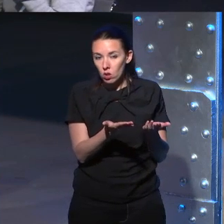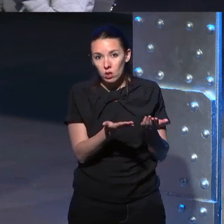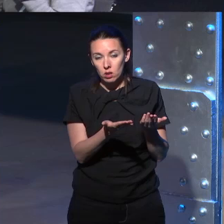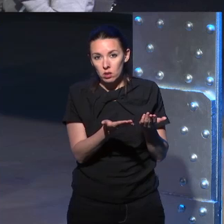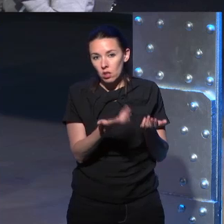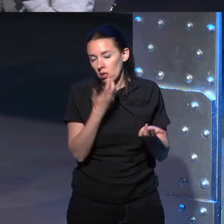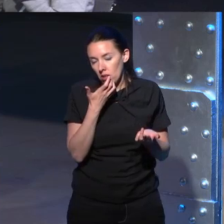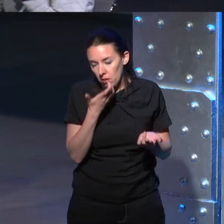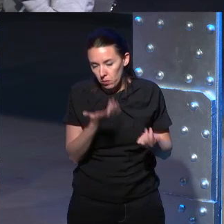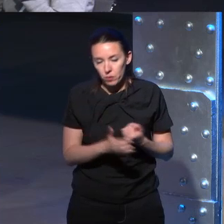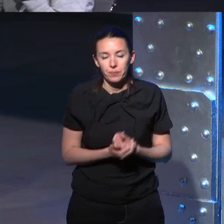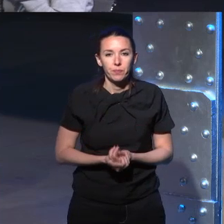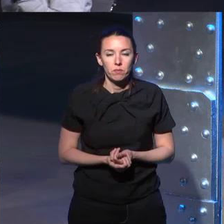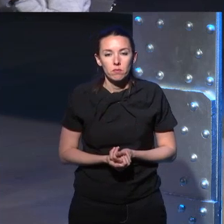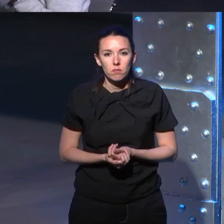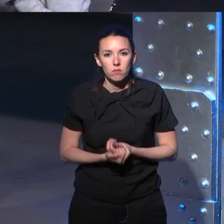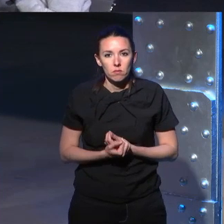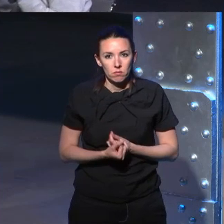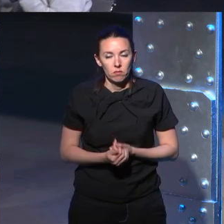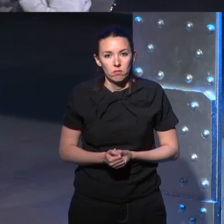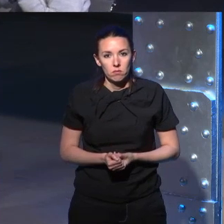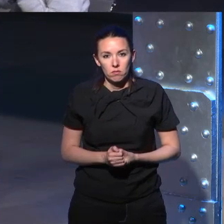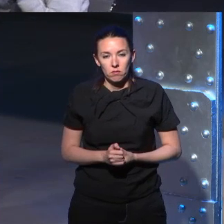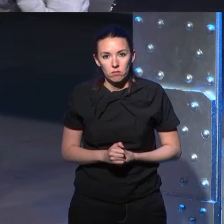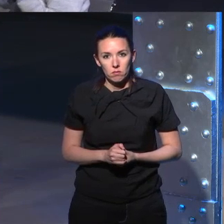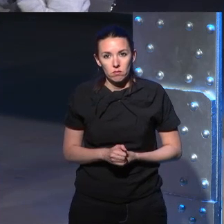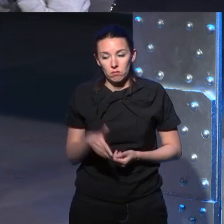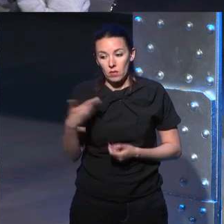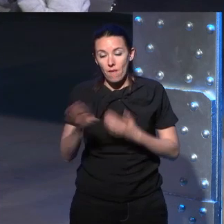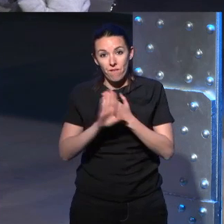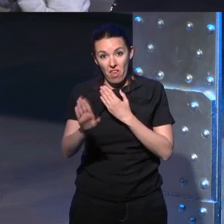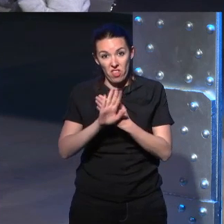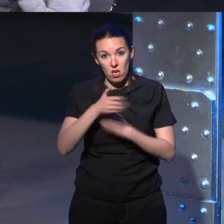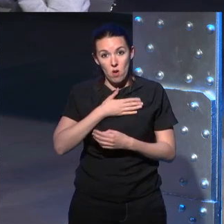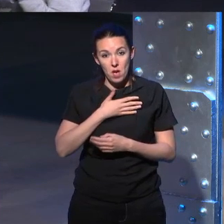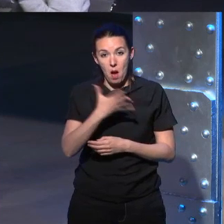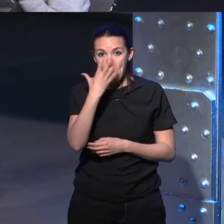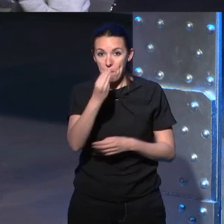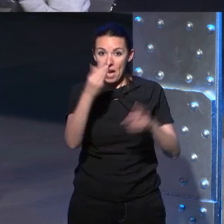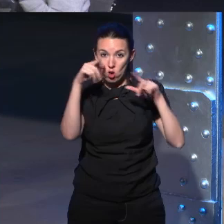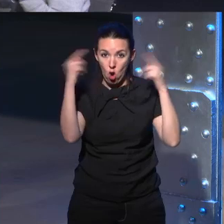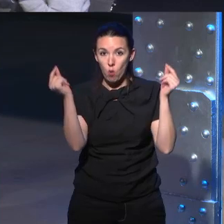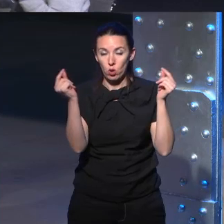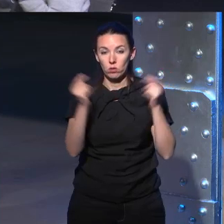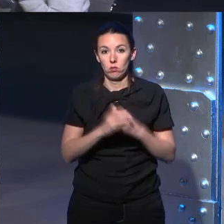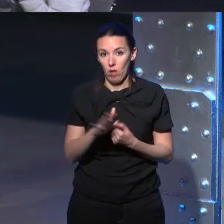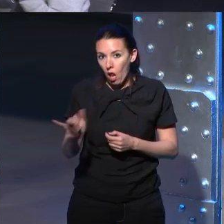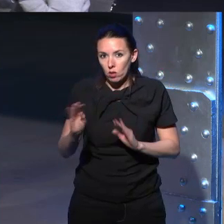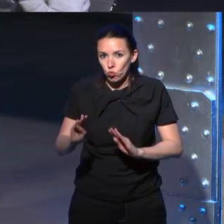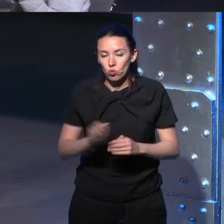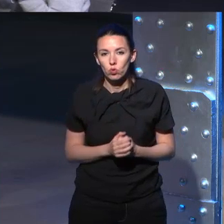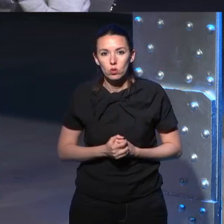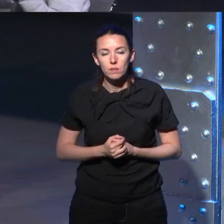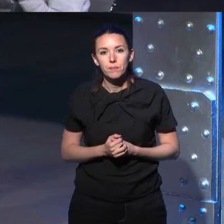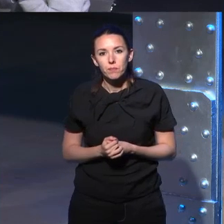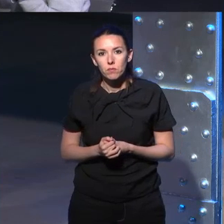es un ejemplo. A mi lado, el vecino tenía un perro lobo, pero